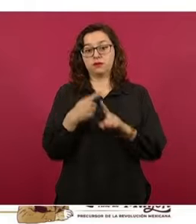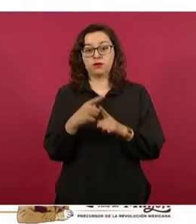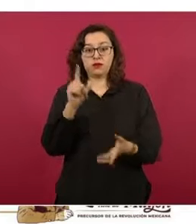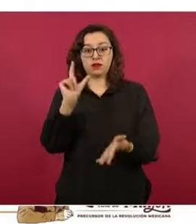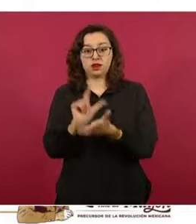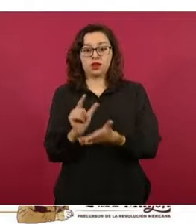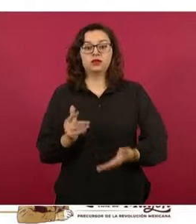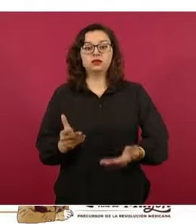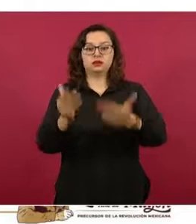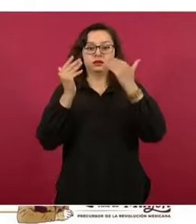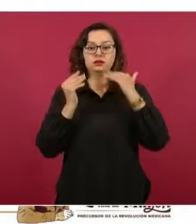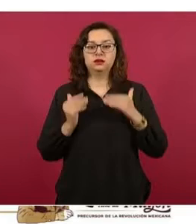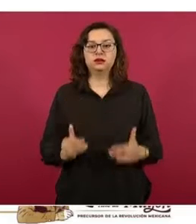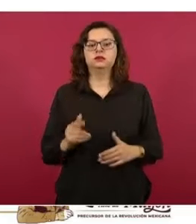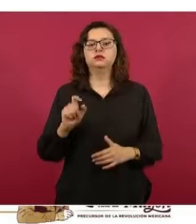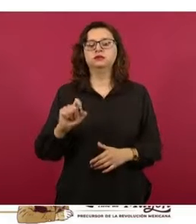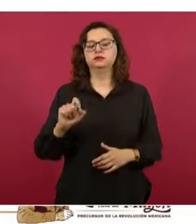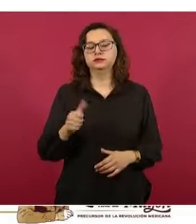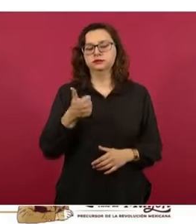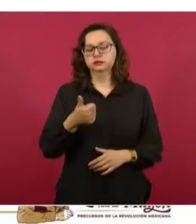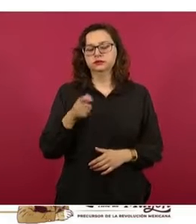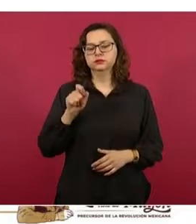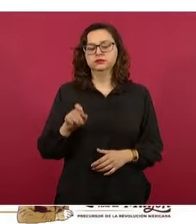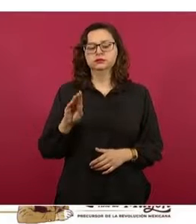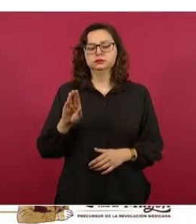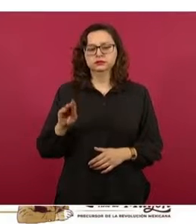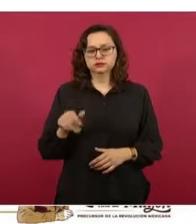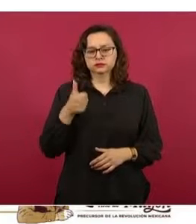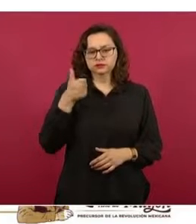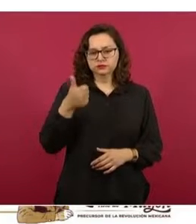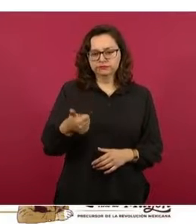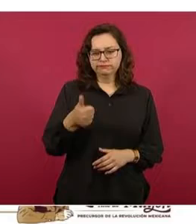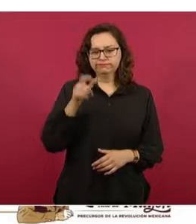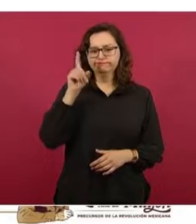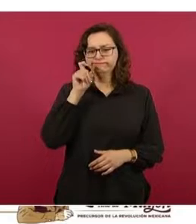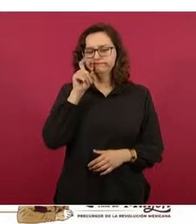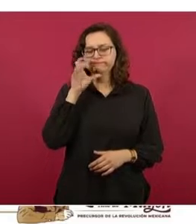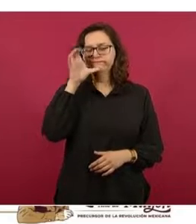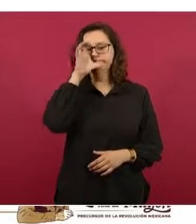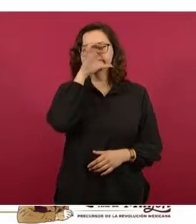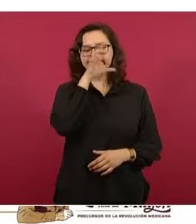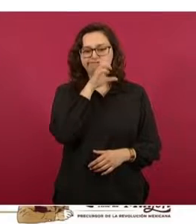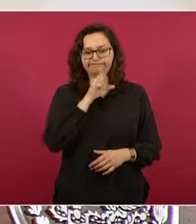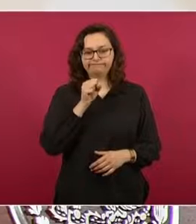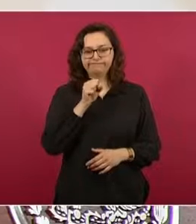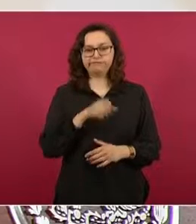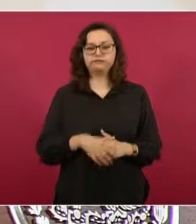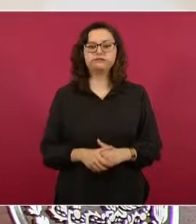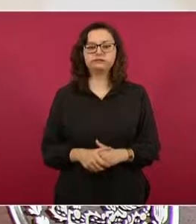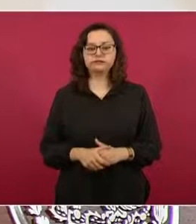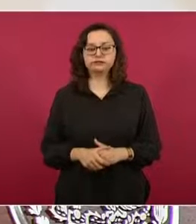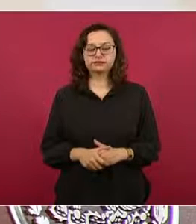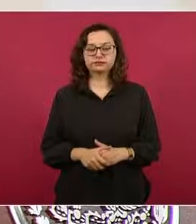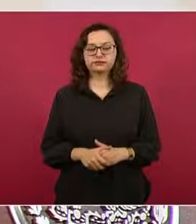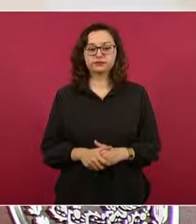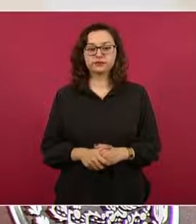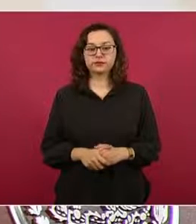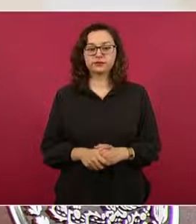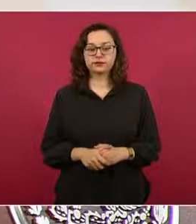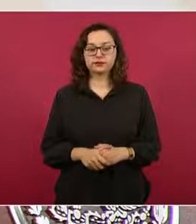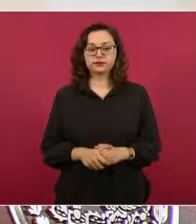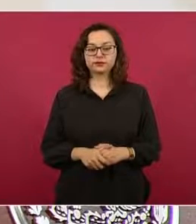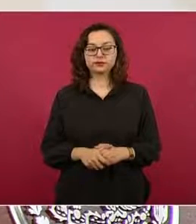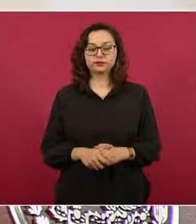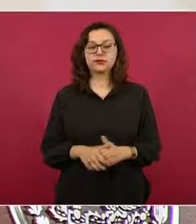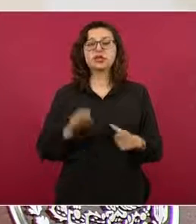y 26.96 de Total en San Francisco de los Romos, en Aguascalientes, en San Pancho,